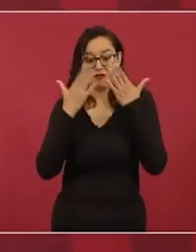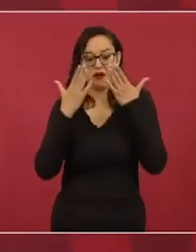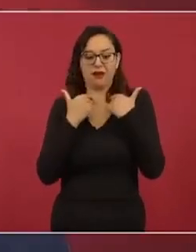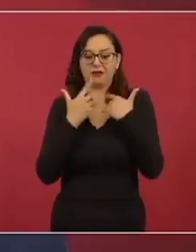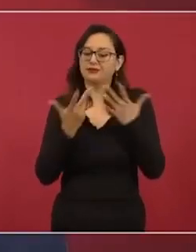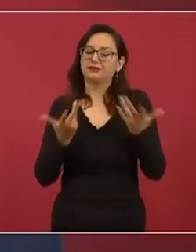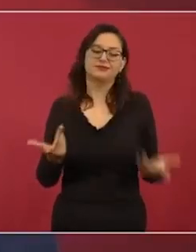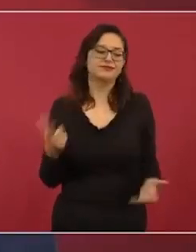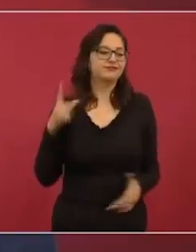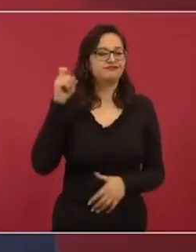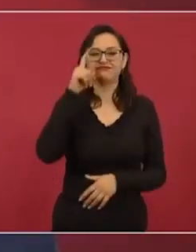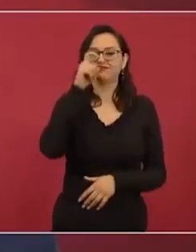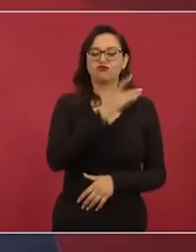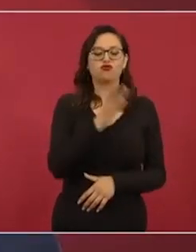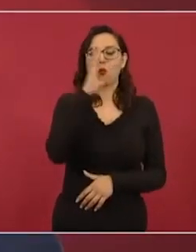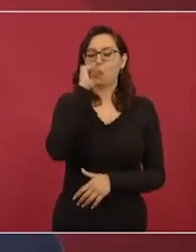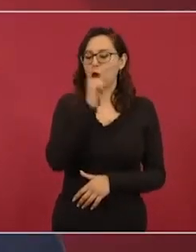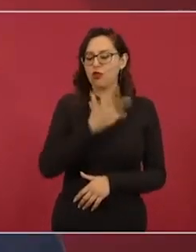porque es una mafia